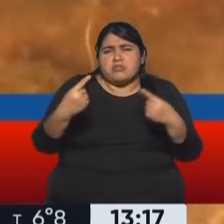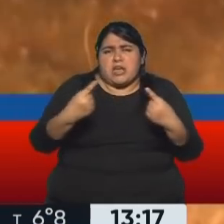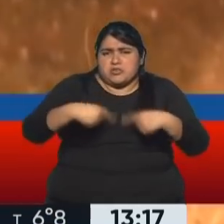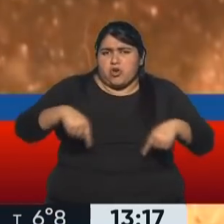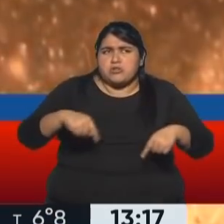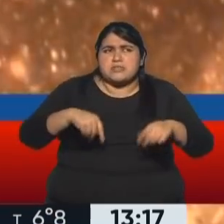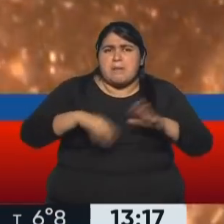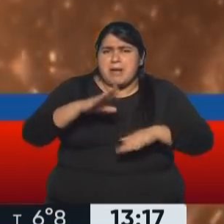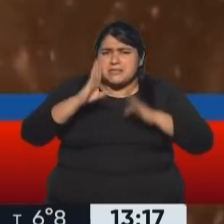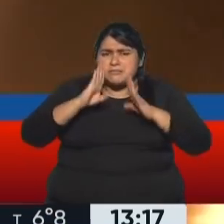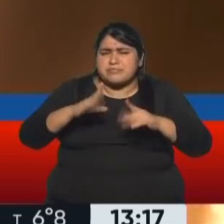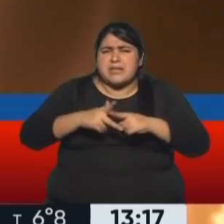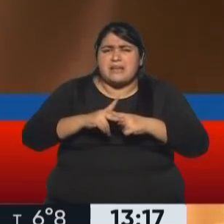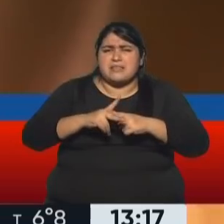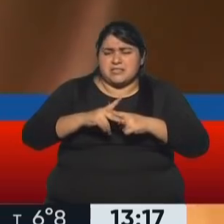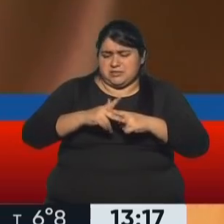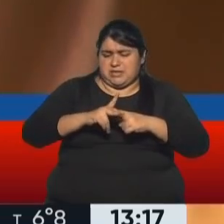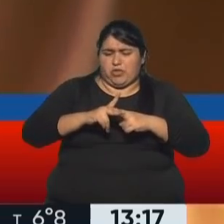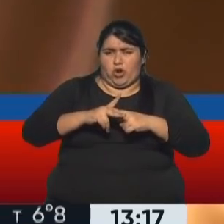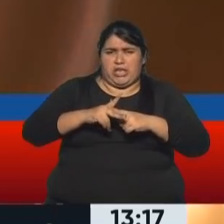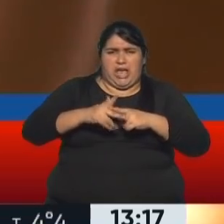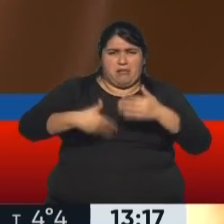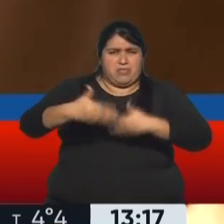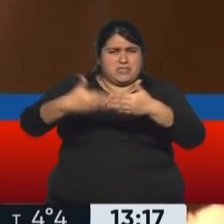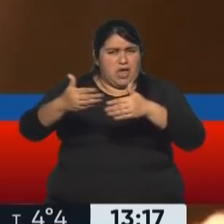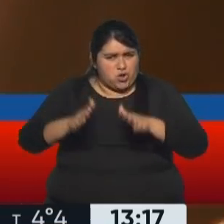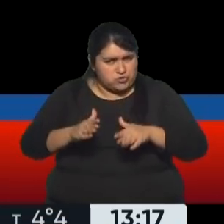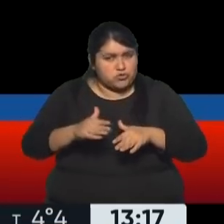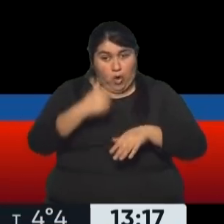al desarrollo tecnológico, ¿no? Que es una apuesta fuerte que ha hecho China también en el último tiempo. Les propongo